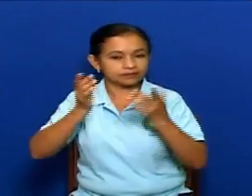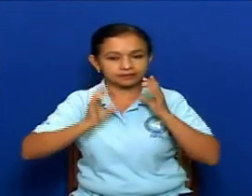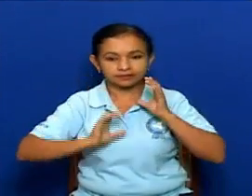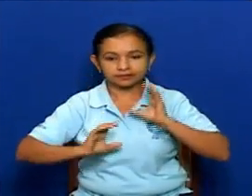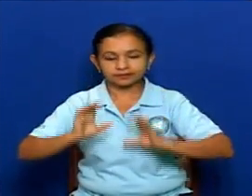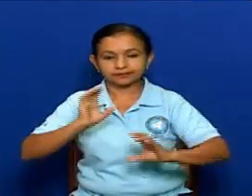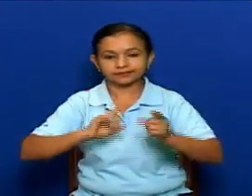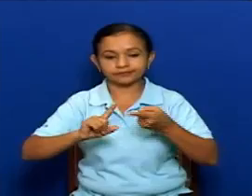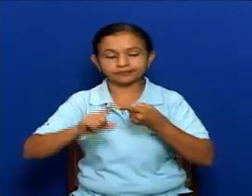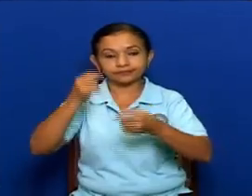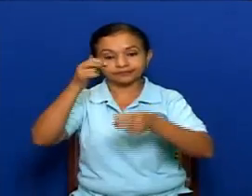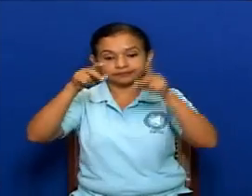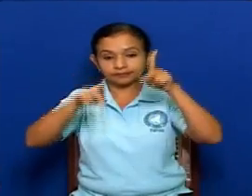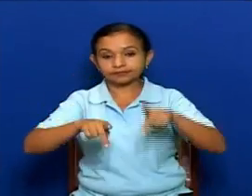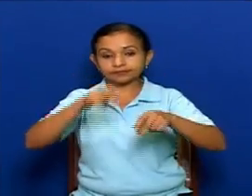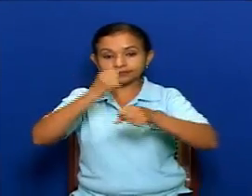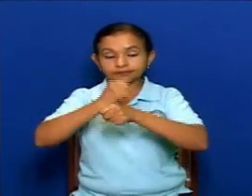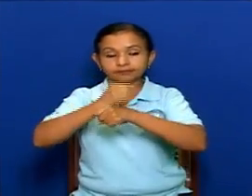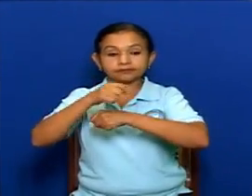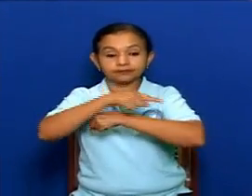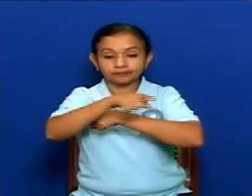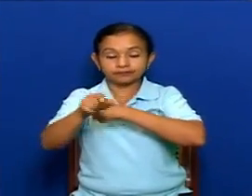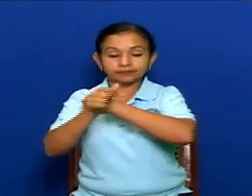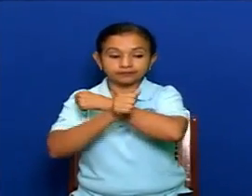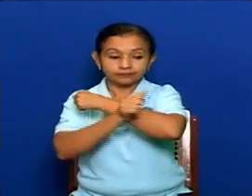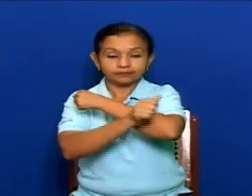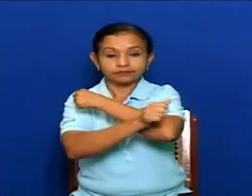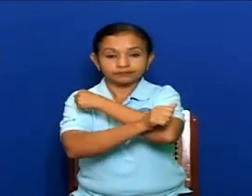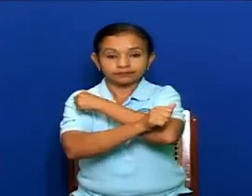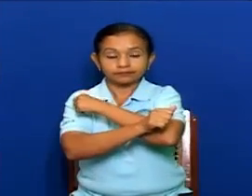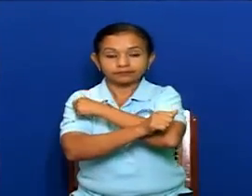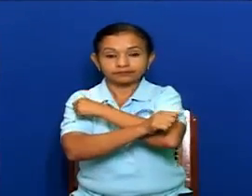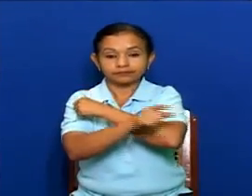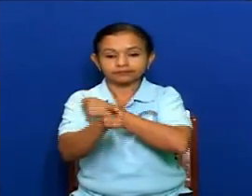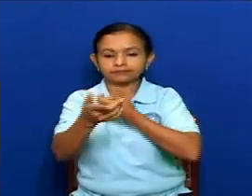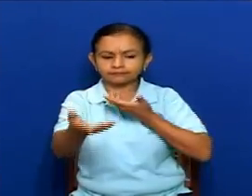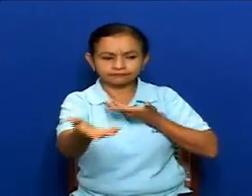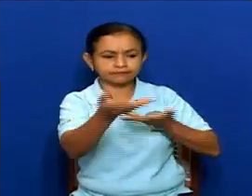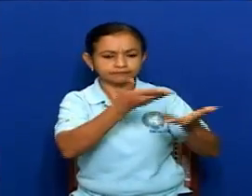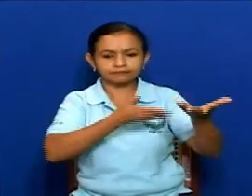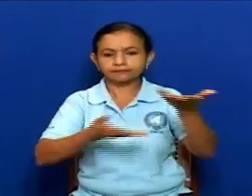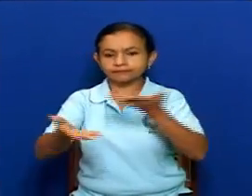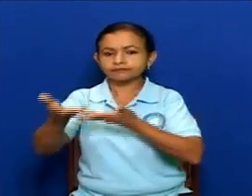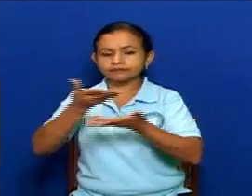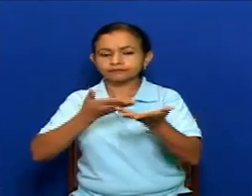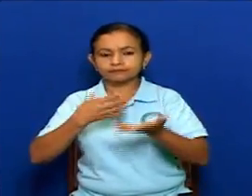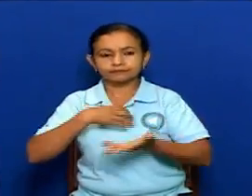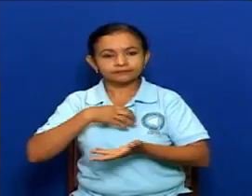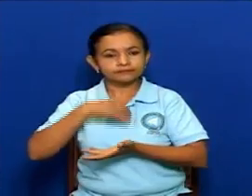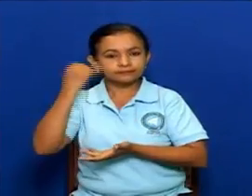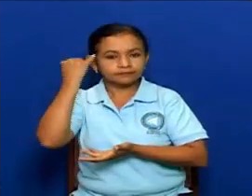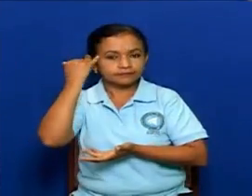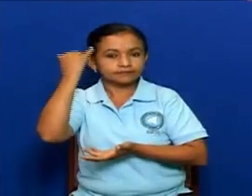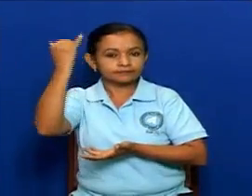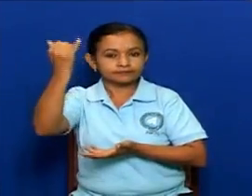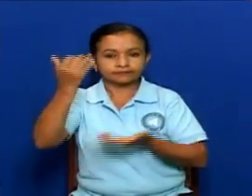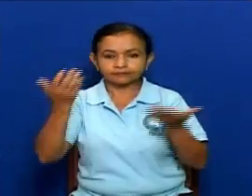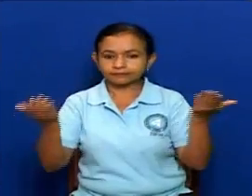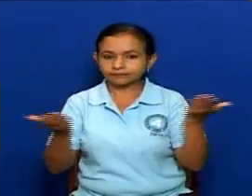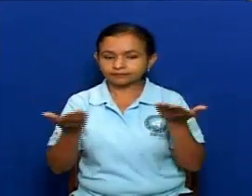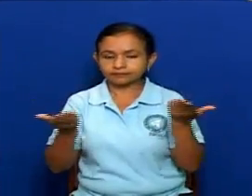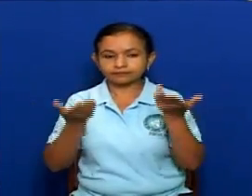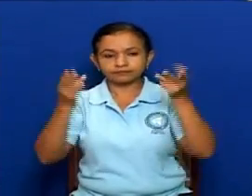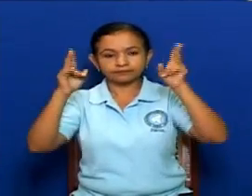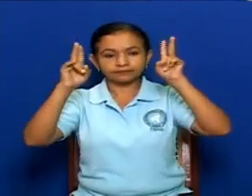los trabajadores, los alumnos, para nosotros son nuestros alumnos, intercambian opiniones de cómo vamos en